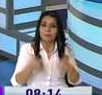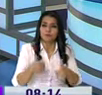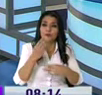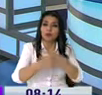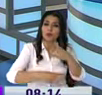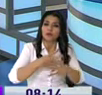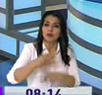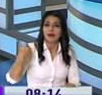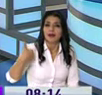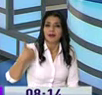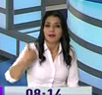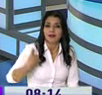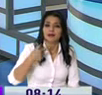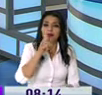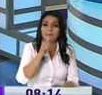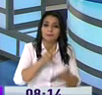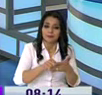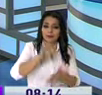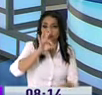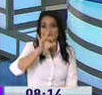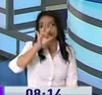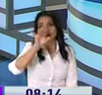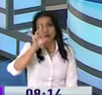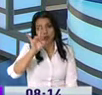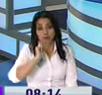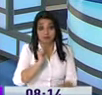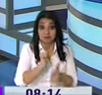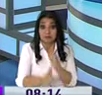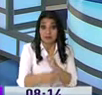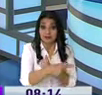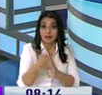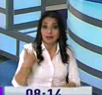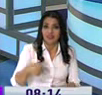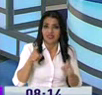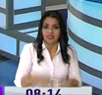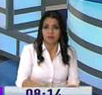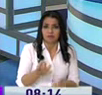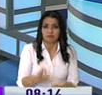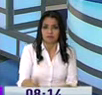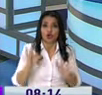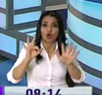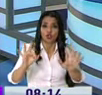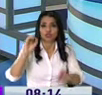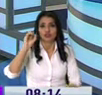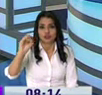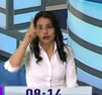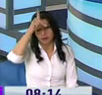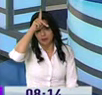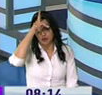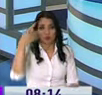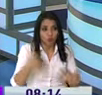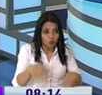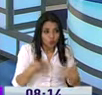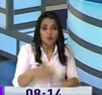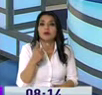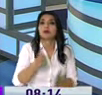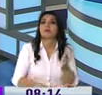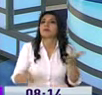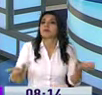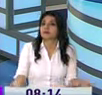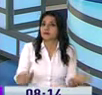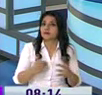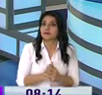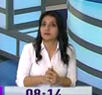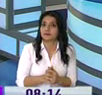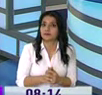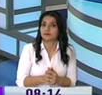Argentina 78. Y para llegar a las finales, Argentina tenía que golear 8-0 a Perú. 8-0. ¿Y qué crees que pasó? No sé, ¿qué